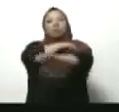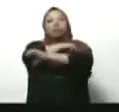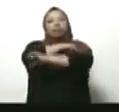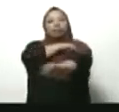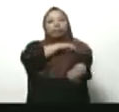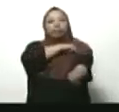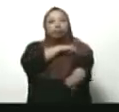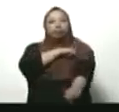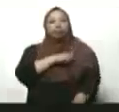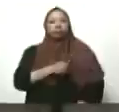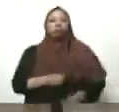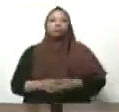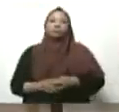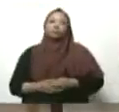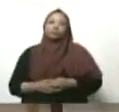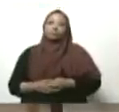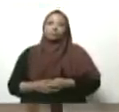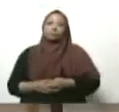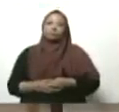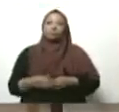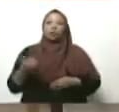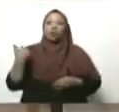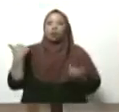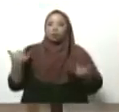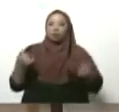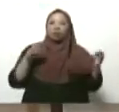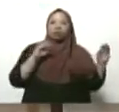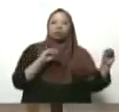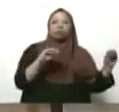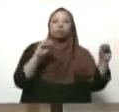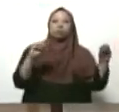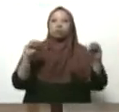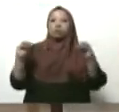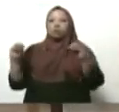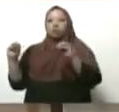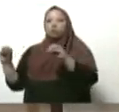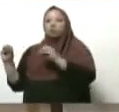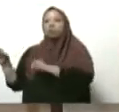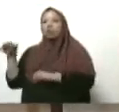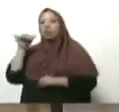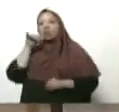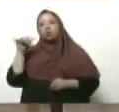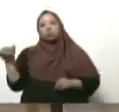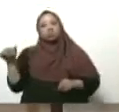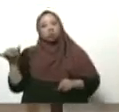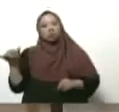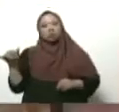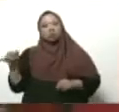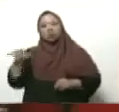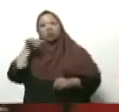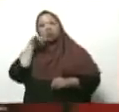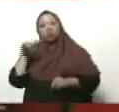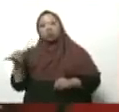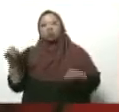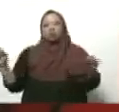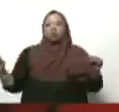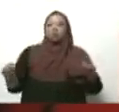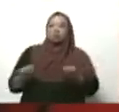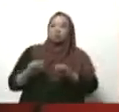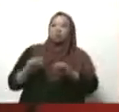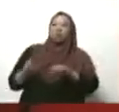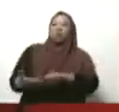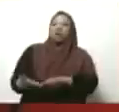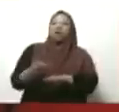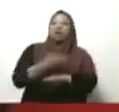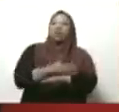por lo tanto estamos haciendo el llamado para la denuncia la denuncia temprana de los